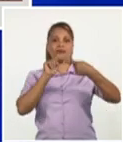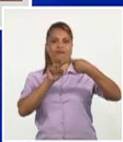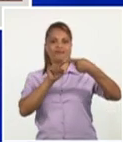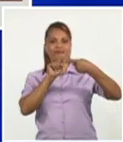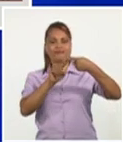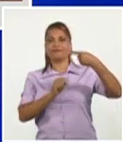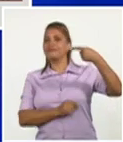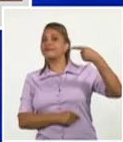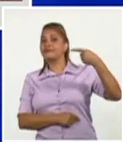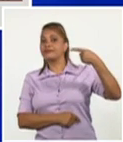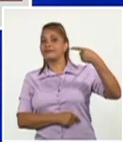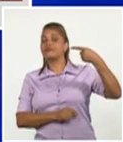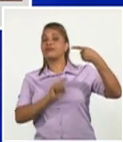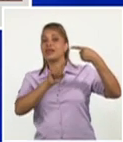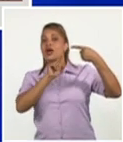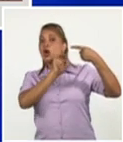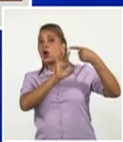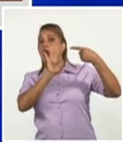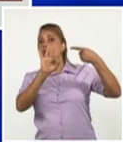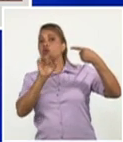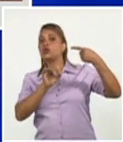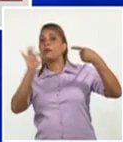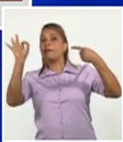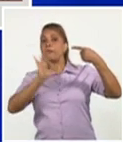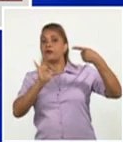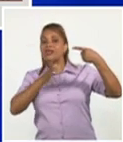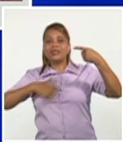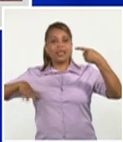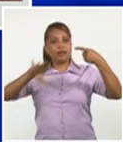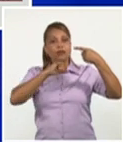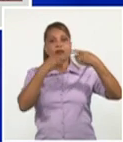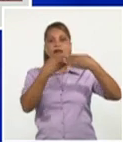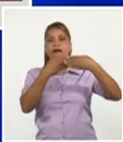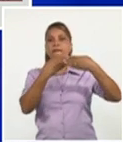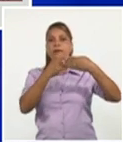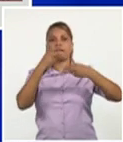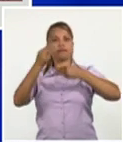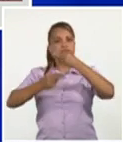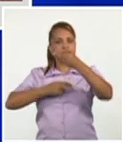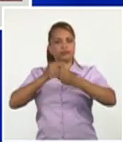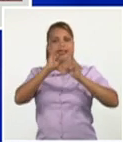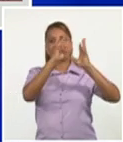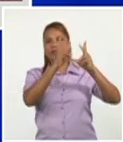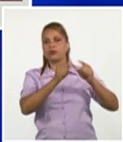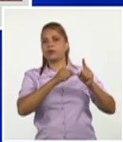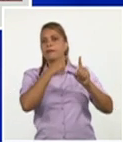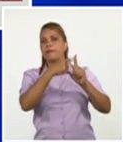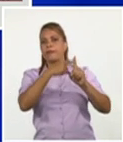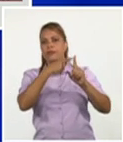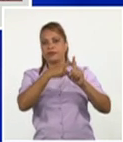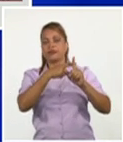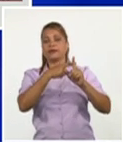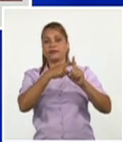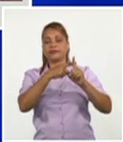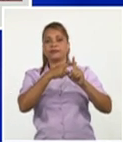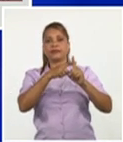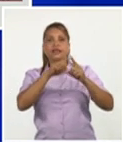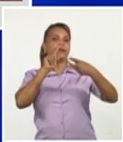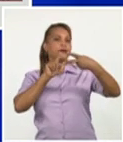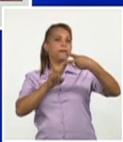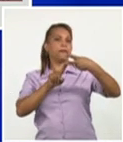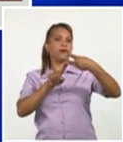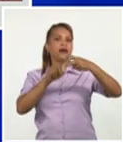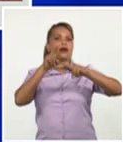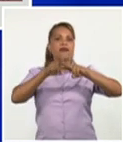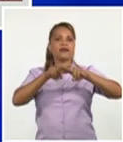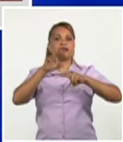un 8% de las muestras que procesaron que resultaron positivas. Le sigue La Habana con un